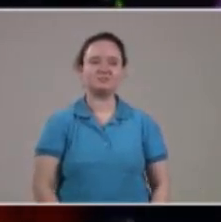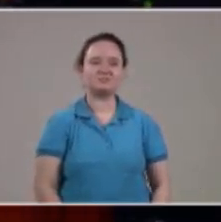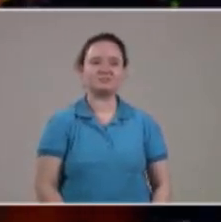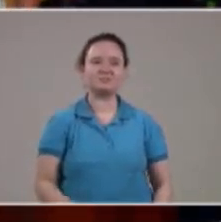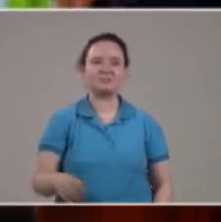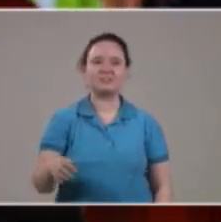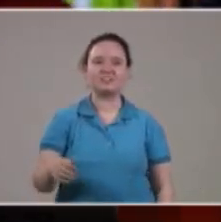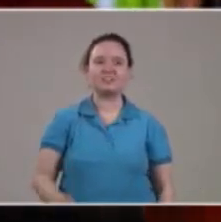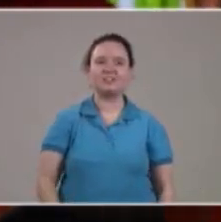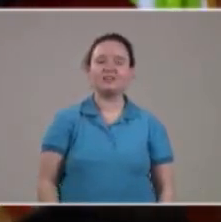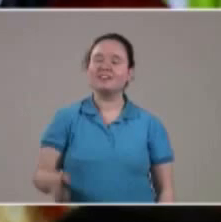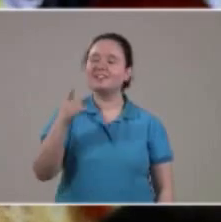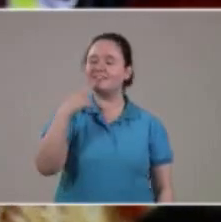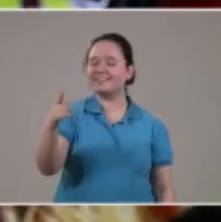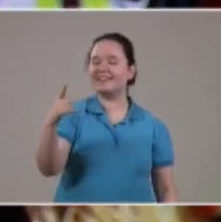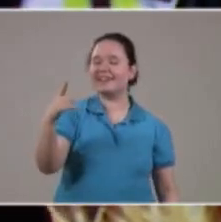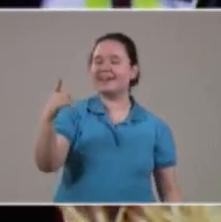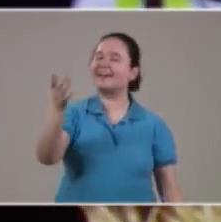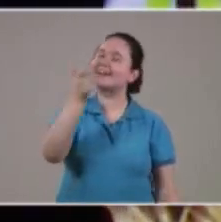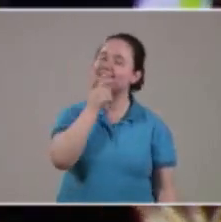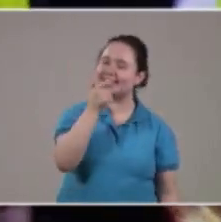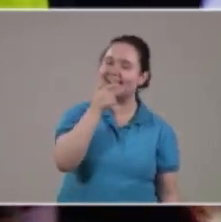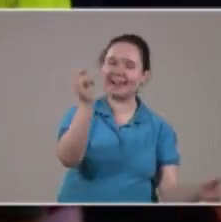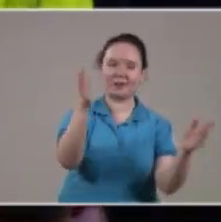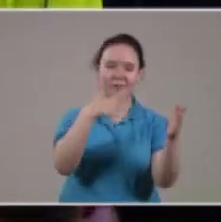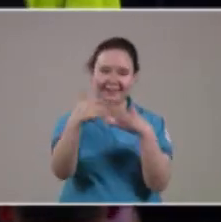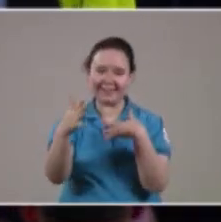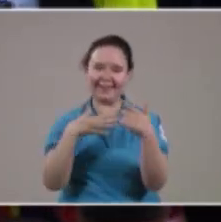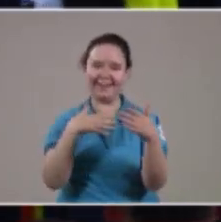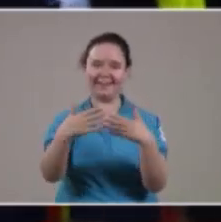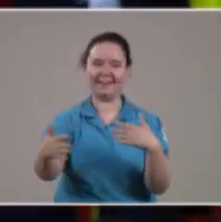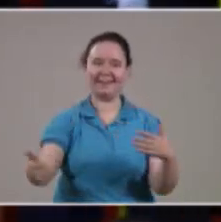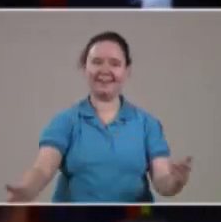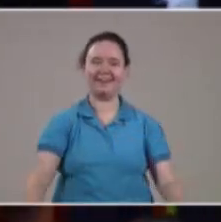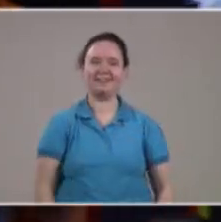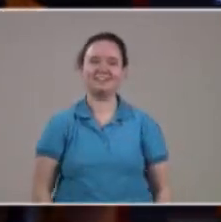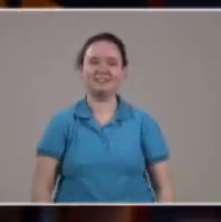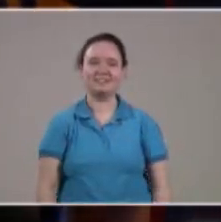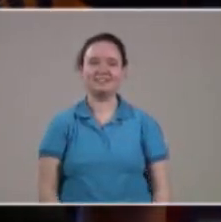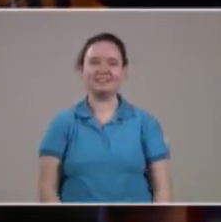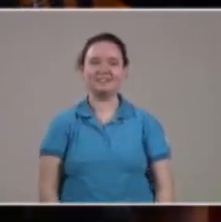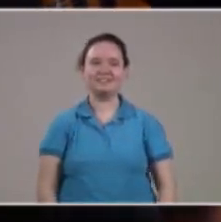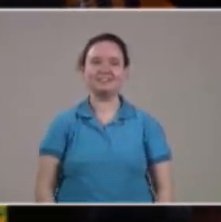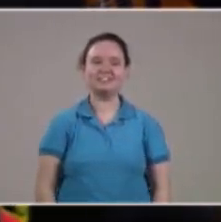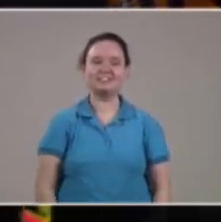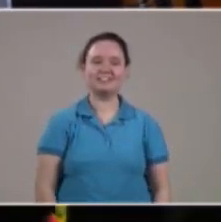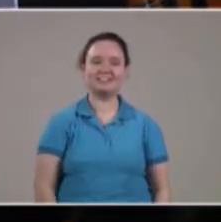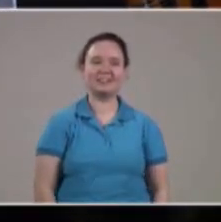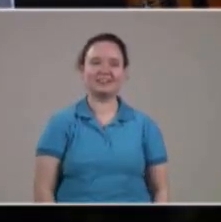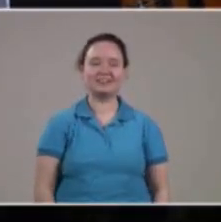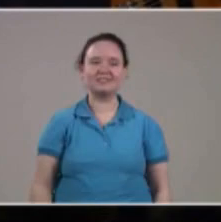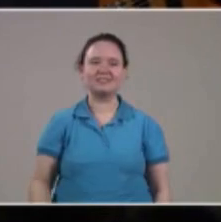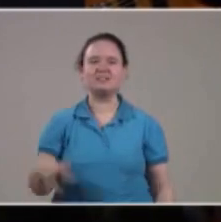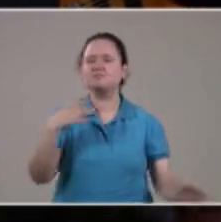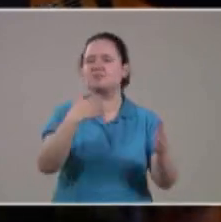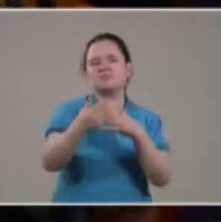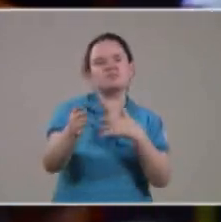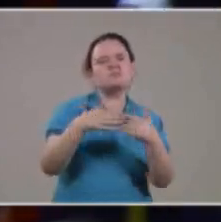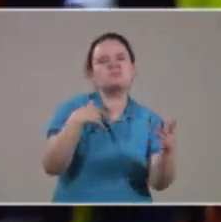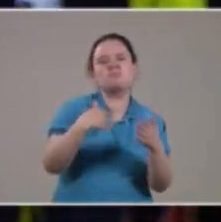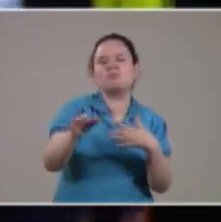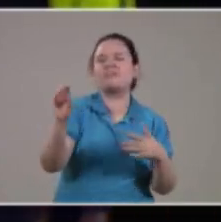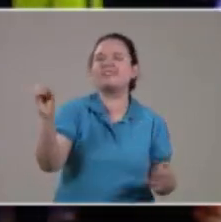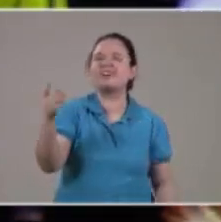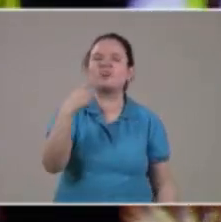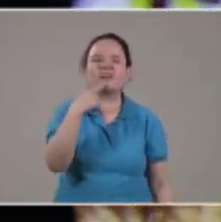Iba a decir que rebuznen, pero tal vez no, ¿verdad? Iba a decir que ladren, pero tampoco, ¿verdad? Pobre los perros, que tiene que